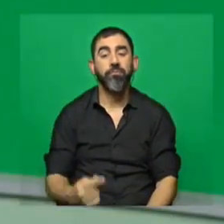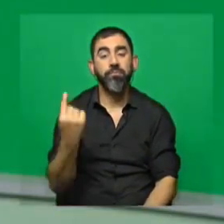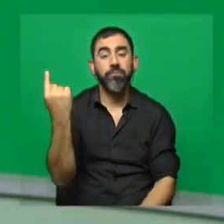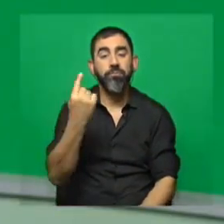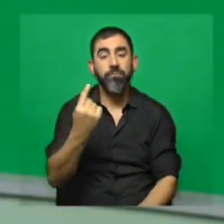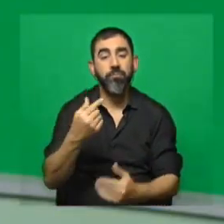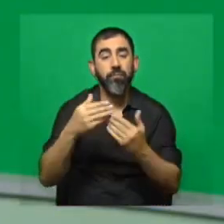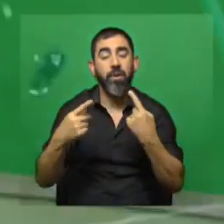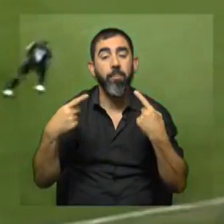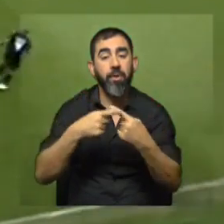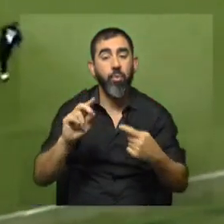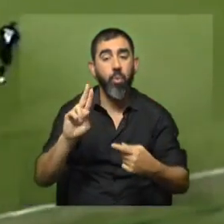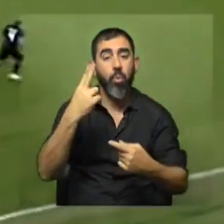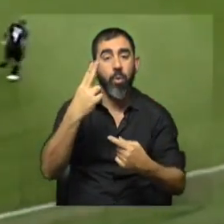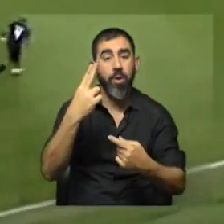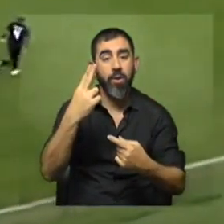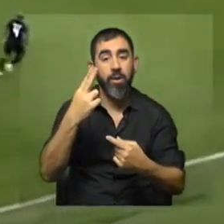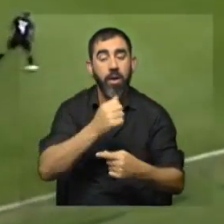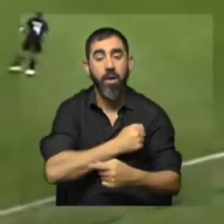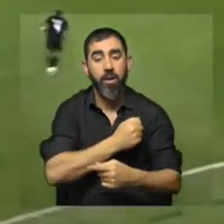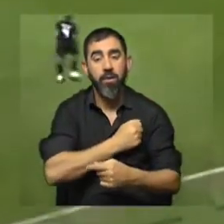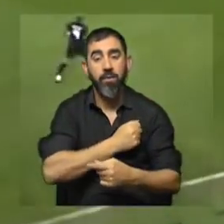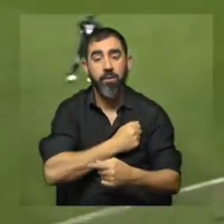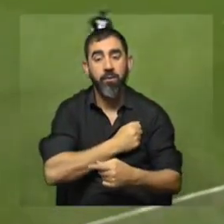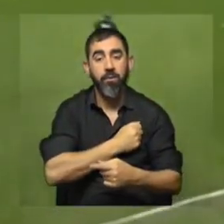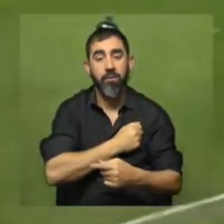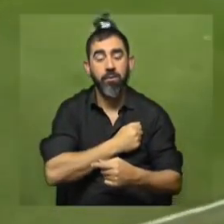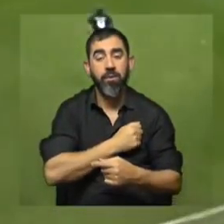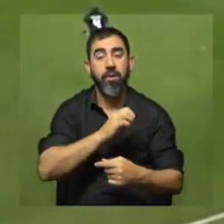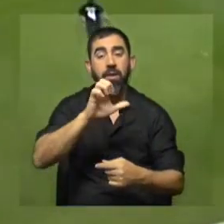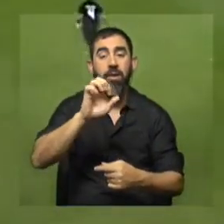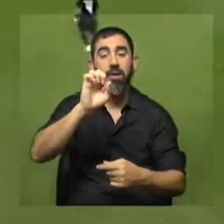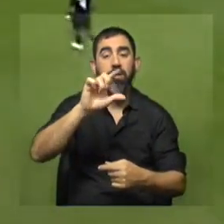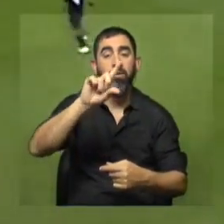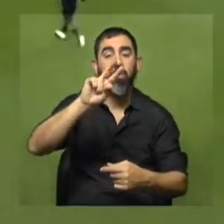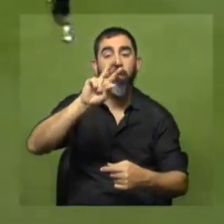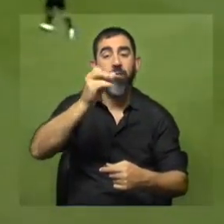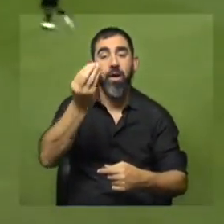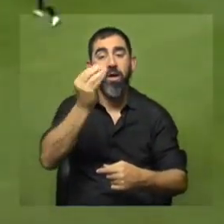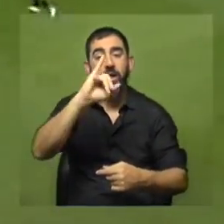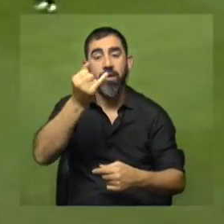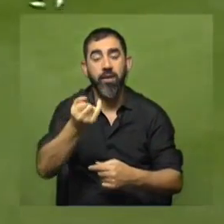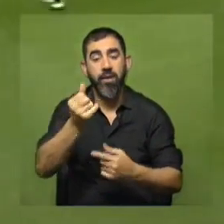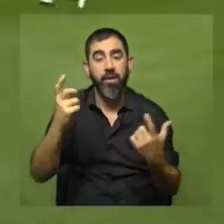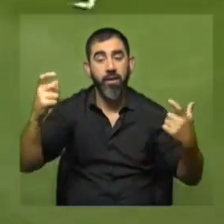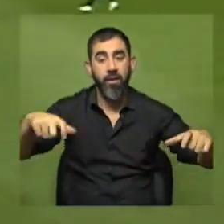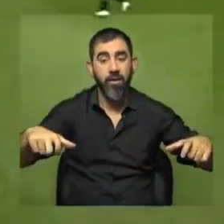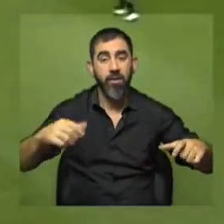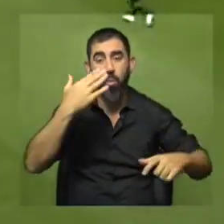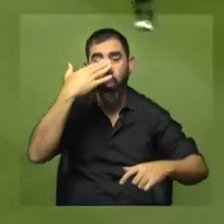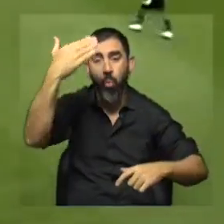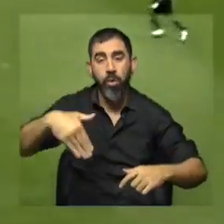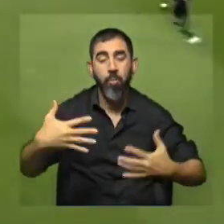Nada más comenzó el partido entre Uruguay y Canadá, esto es en Eslovaquia, estamos viendo allí las imágenes. Este es el